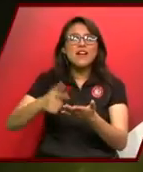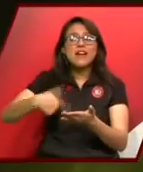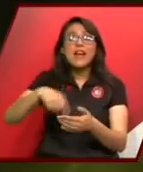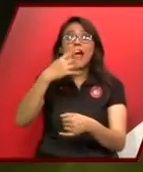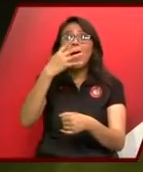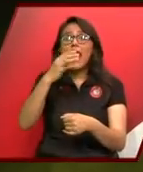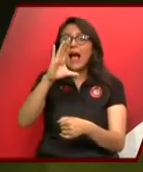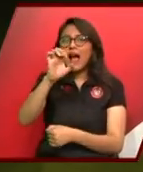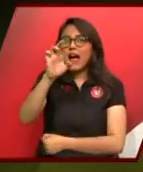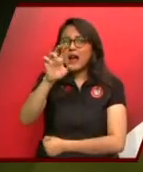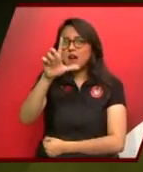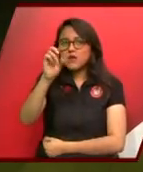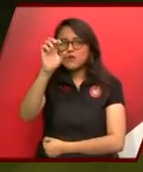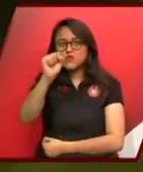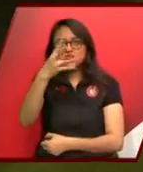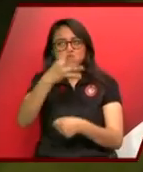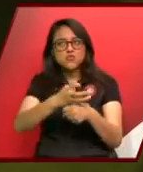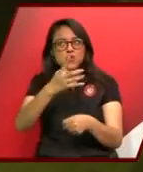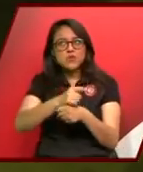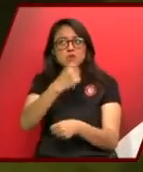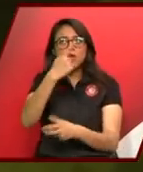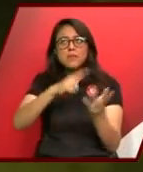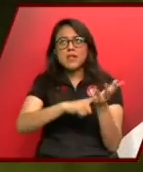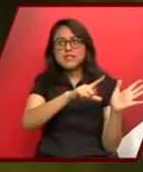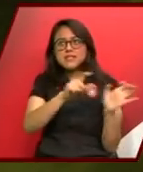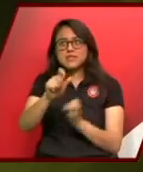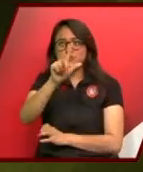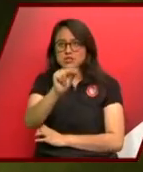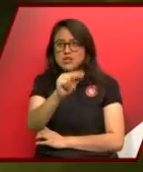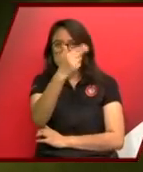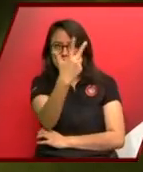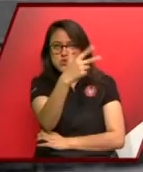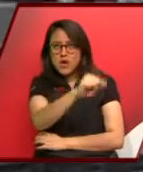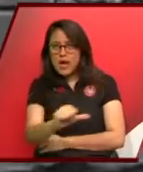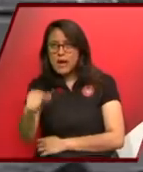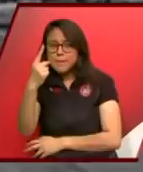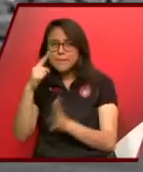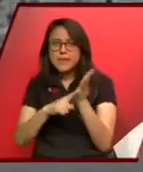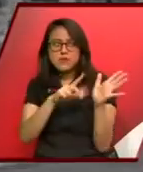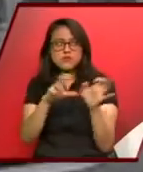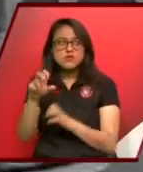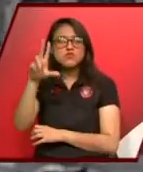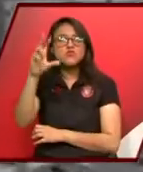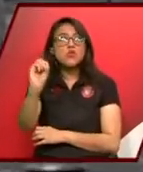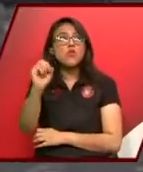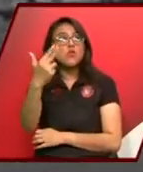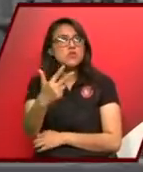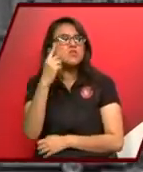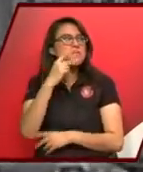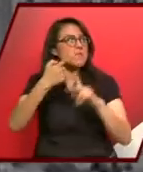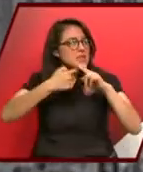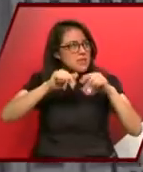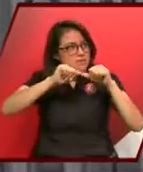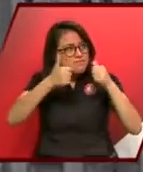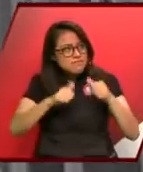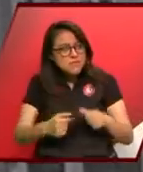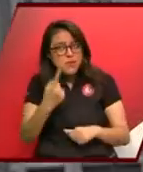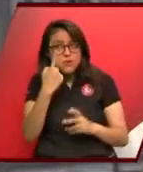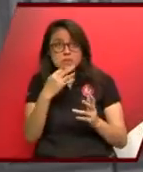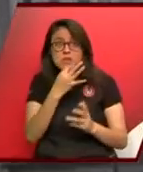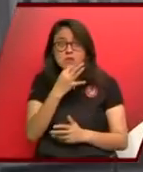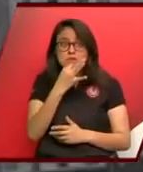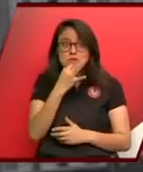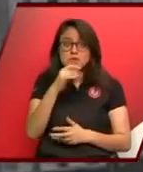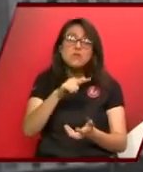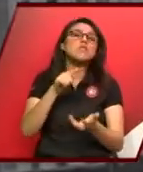IV, rey de España de 1788 a 1808. La escultura fue mandada a hacer en 1794